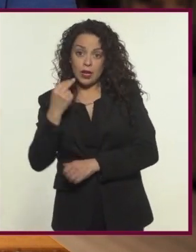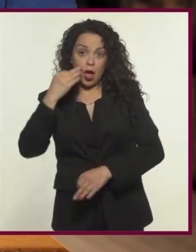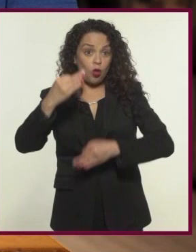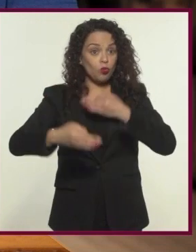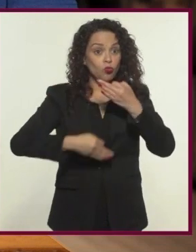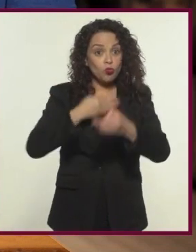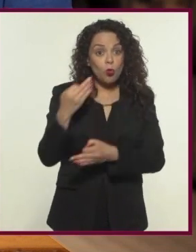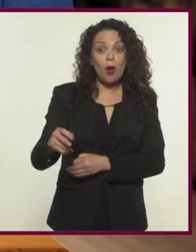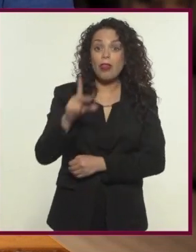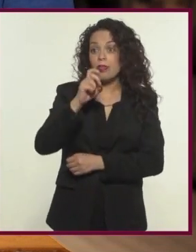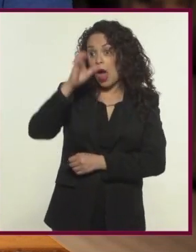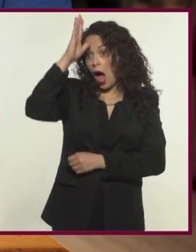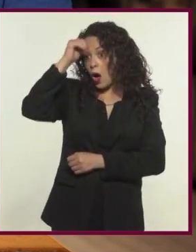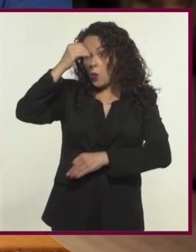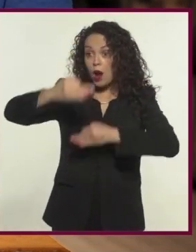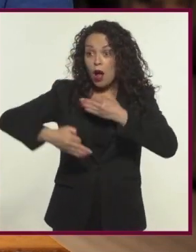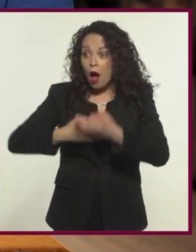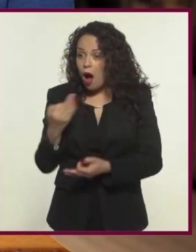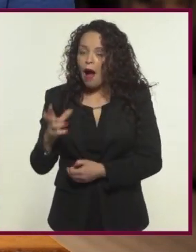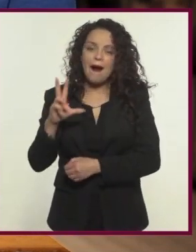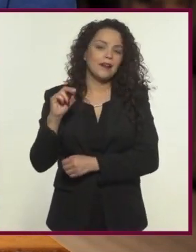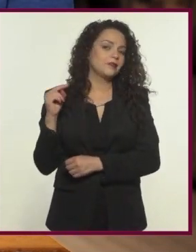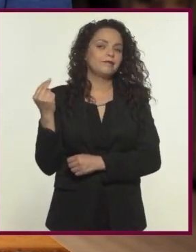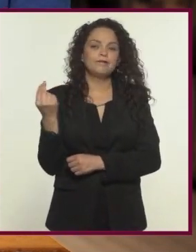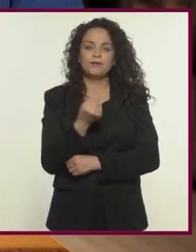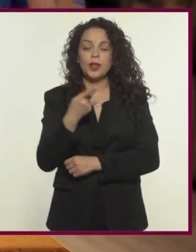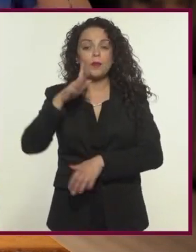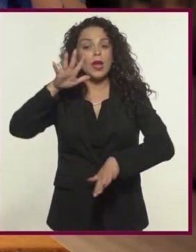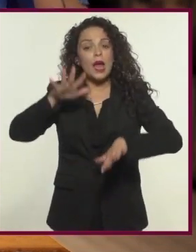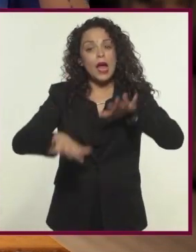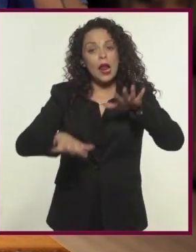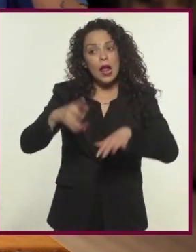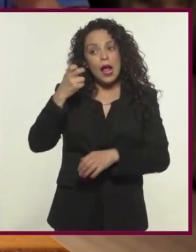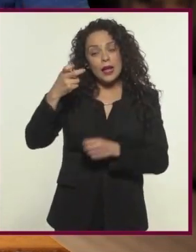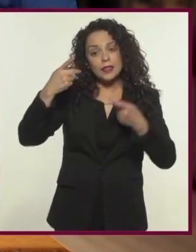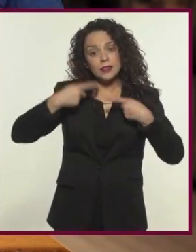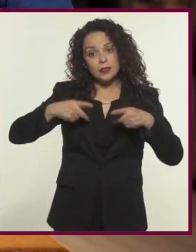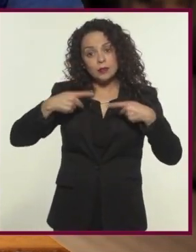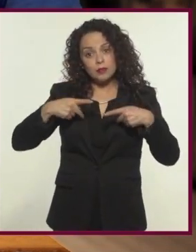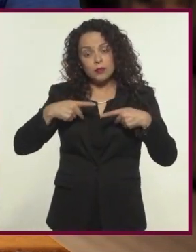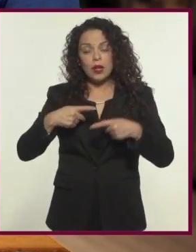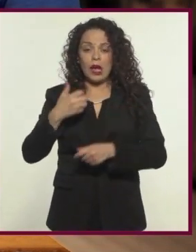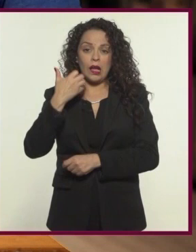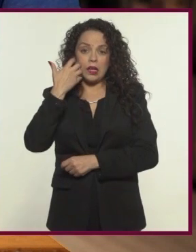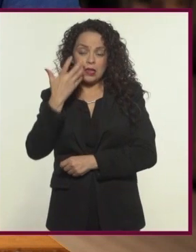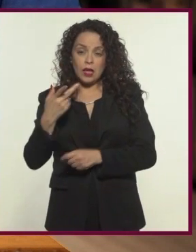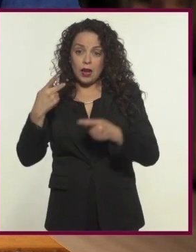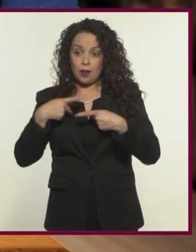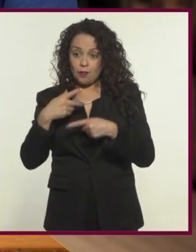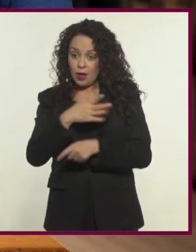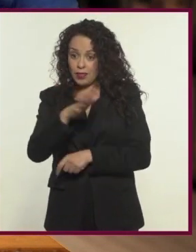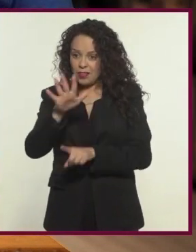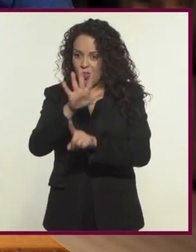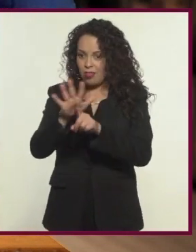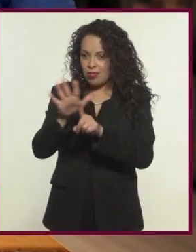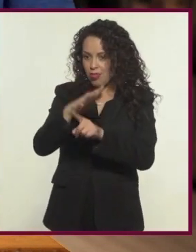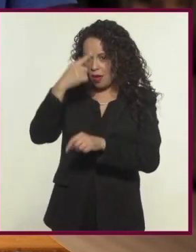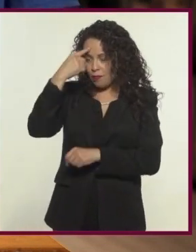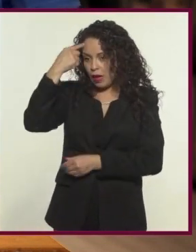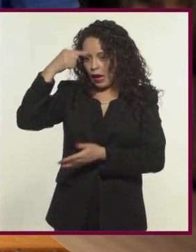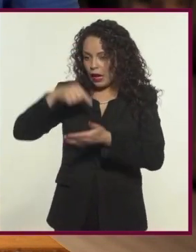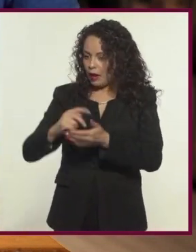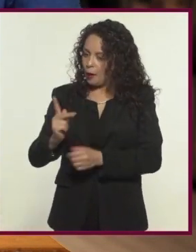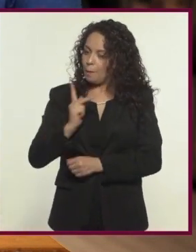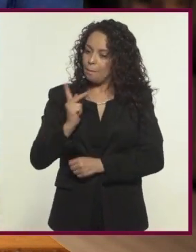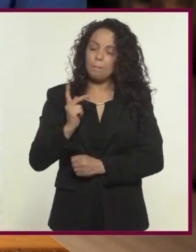necesariamente todos tenemos que estar de acuerdo en todo, pero a veces estos críticos pretenden convencer a su audiencia para que crea lo mismo